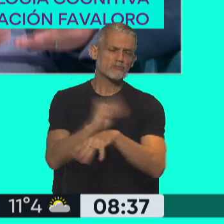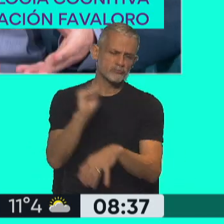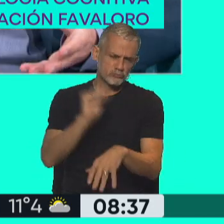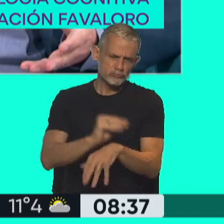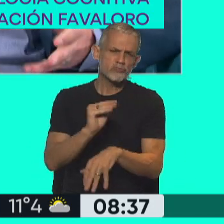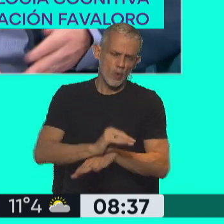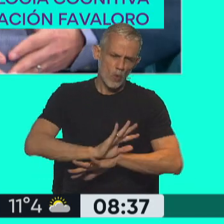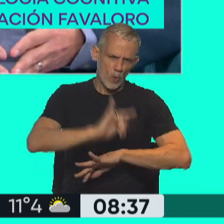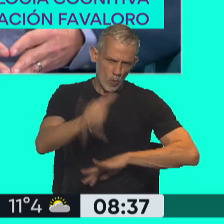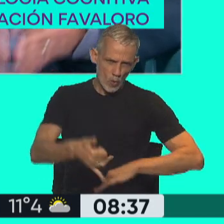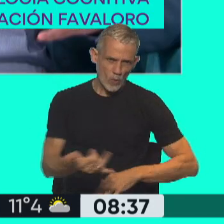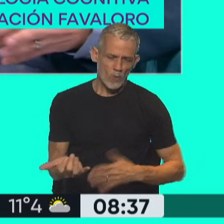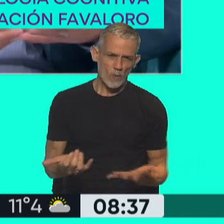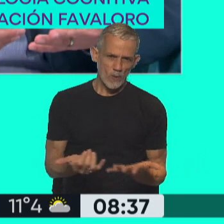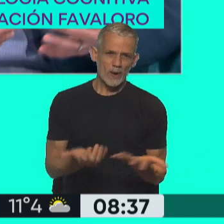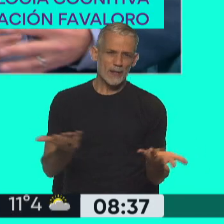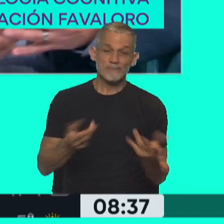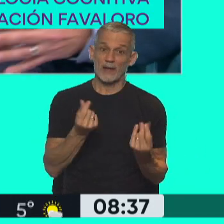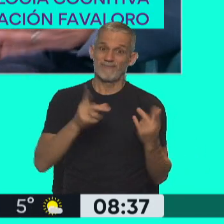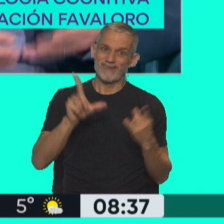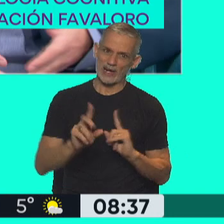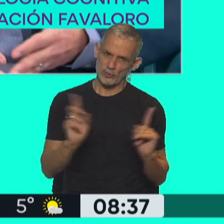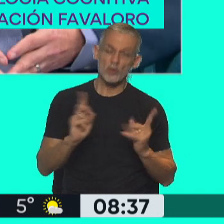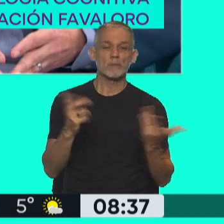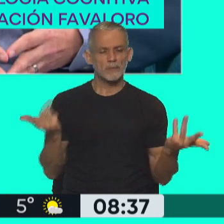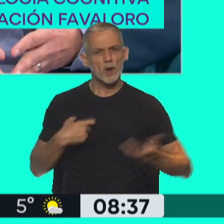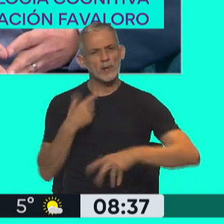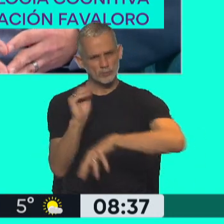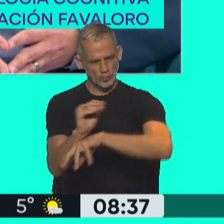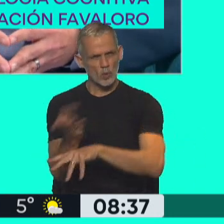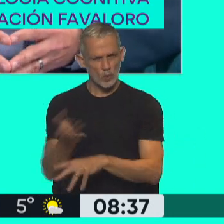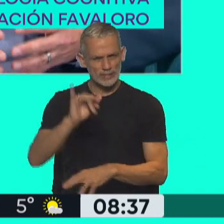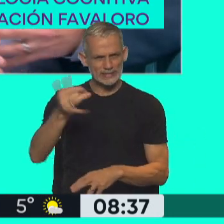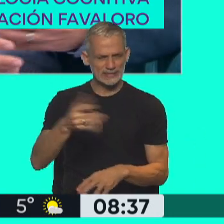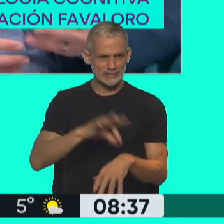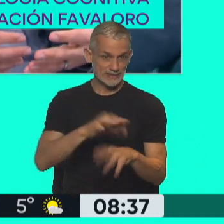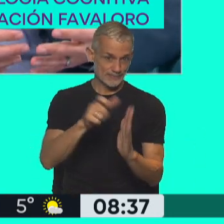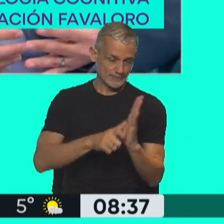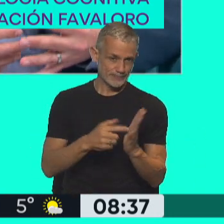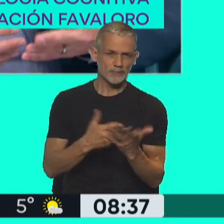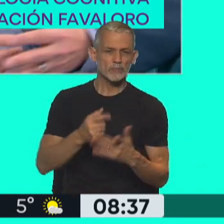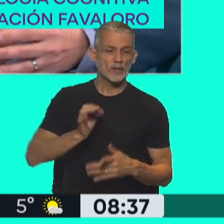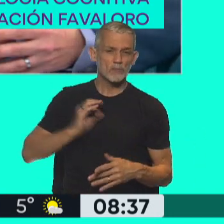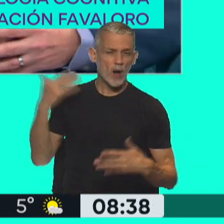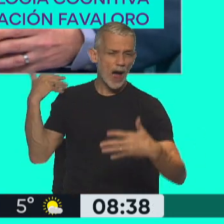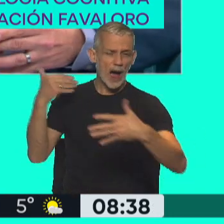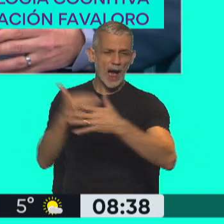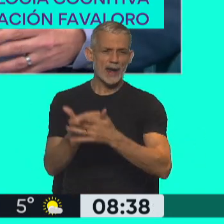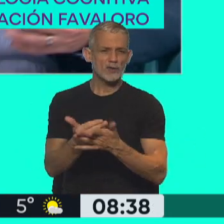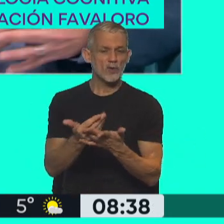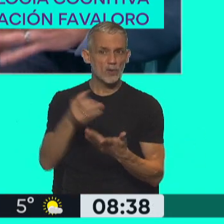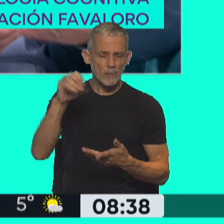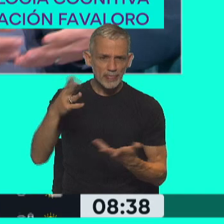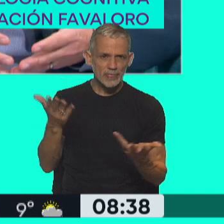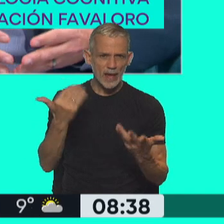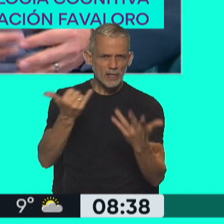obras sociales, si bien no son baratos, pero tienen cobertura de las obras sociales. En los últimos años han aparecido